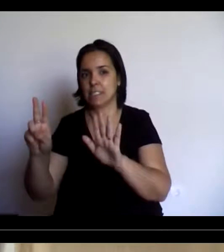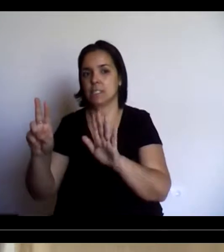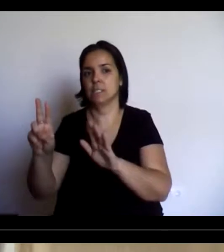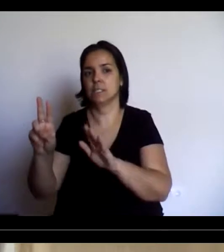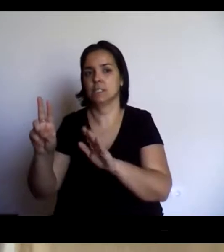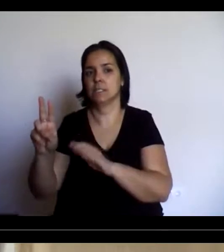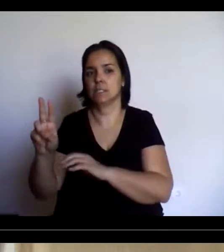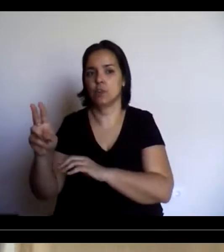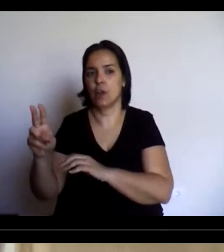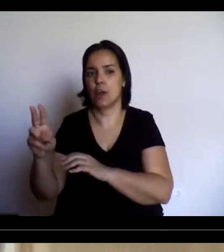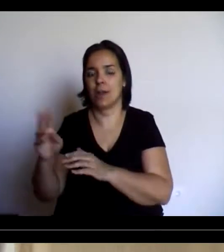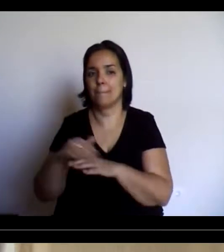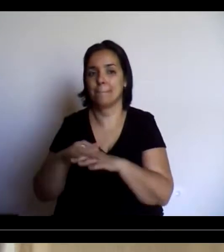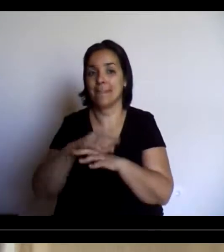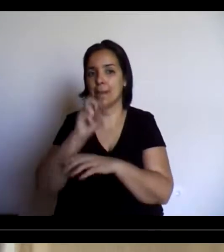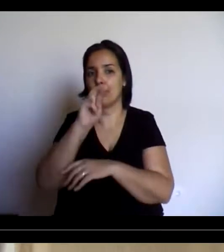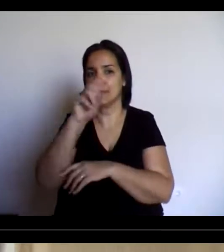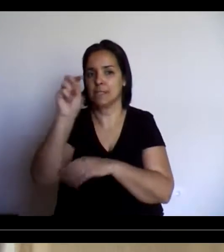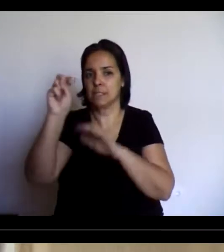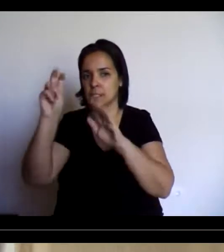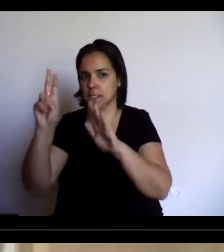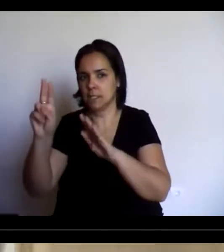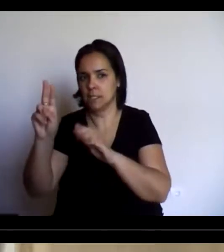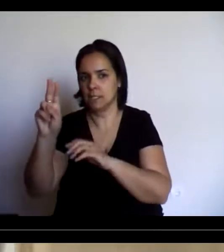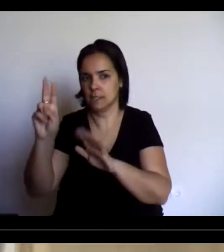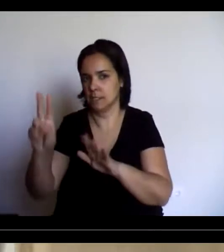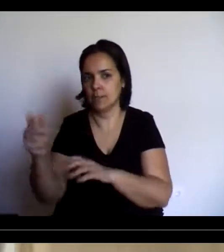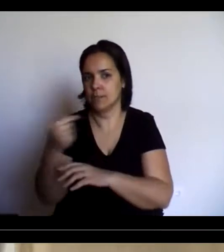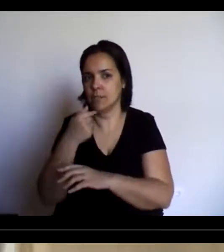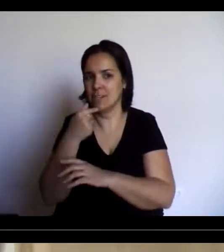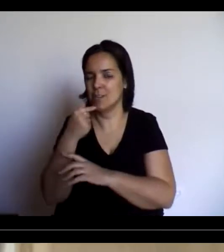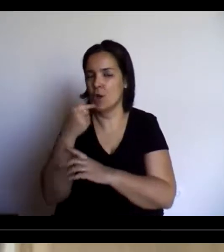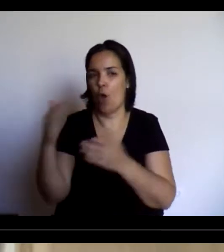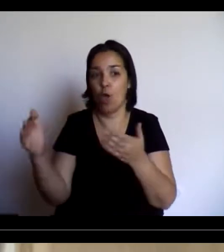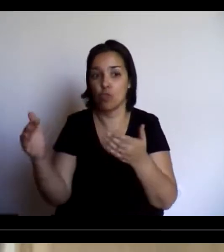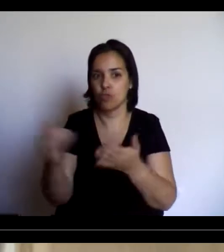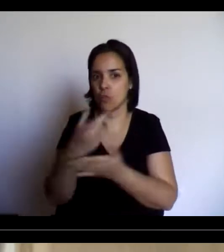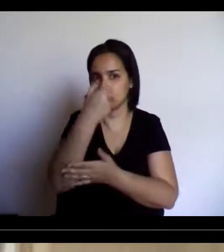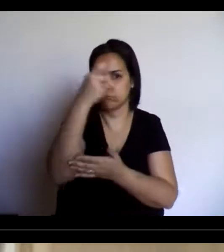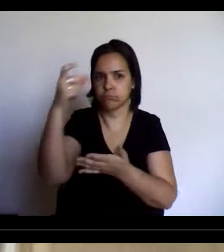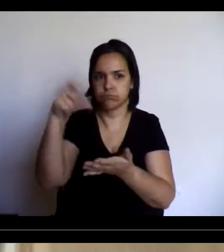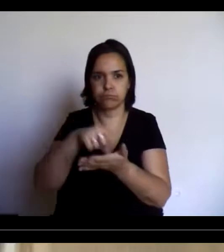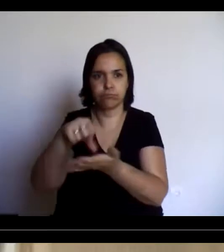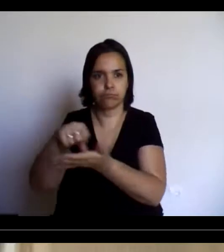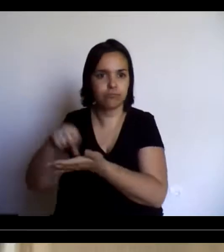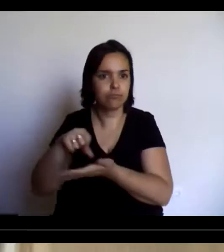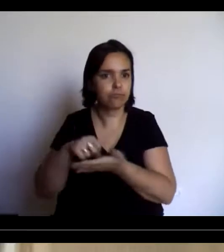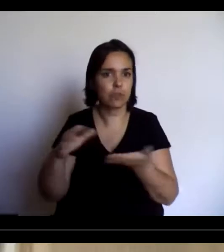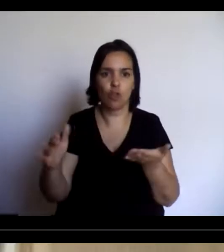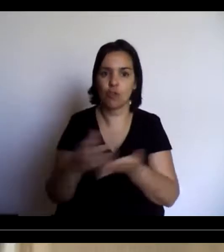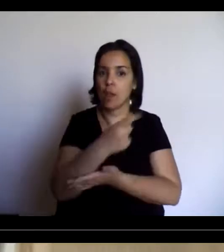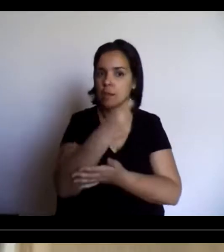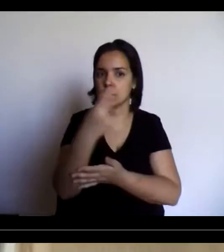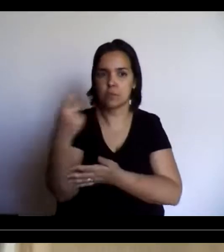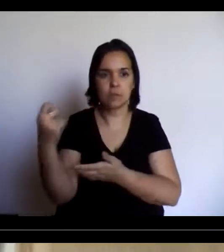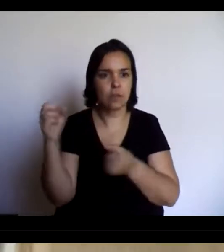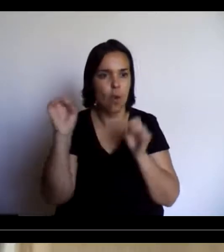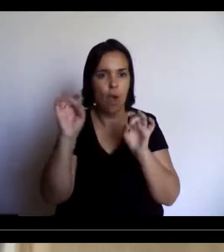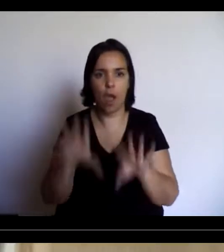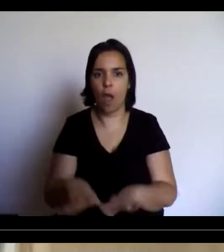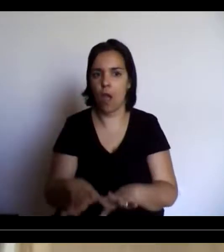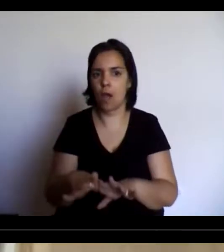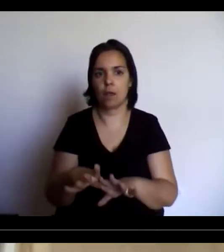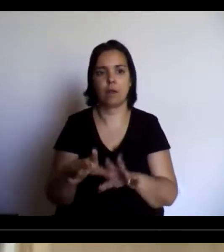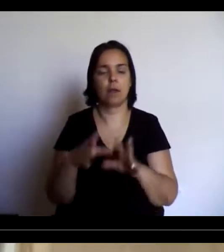no solamente a los de mayor tamaño, sino a todos, porque todos tienen las mismas necesidades. Absolutamente iguales, en necesidades de